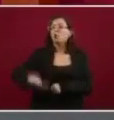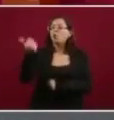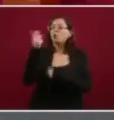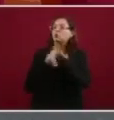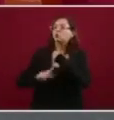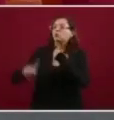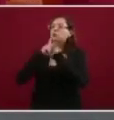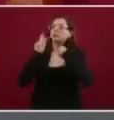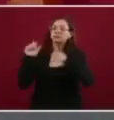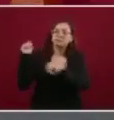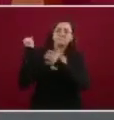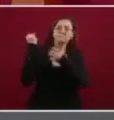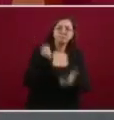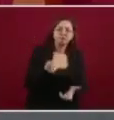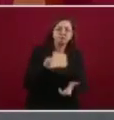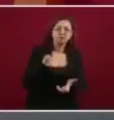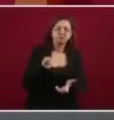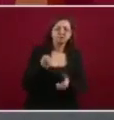¿sí? Que